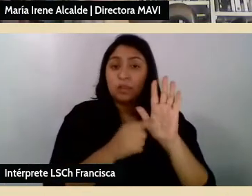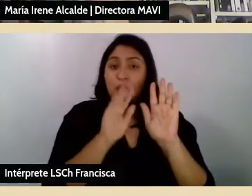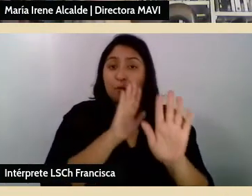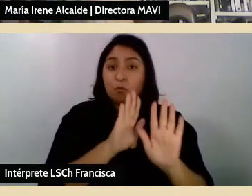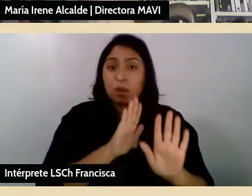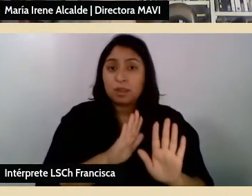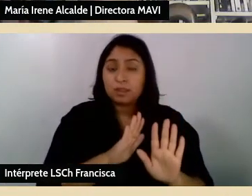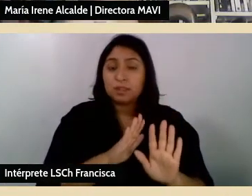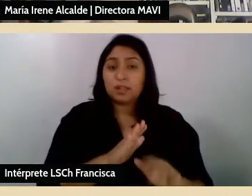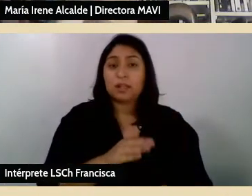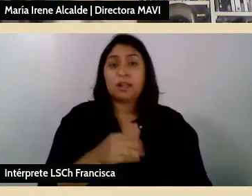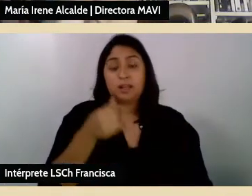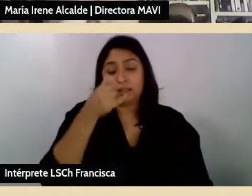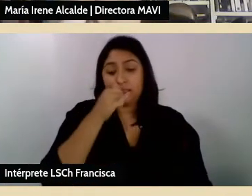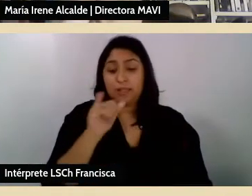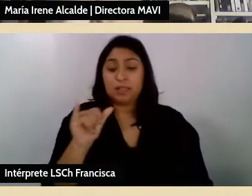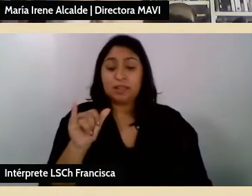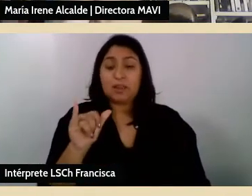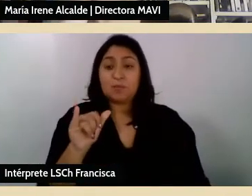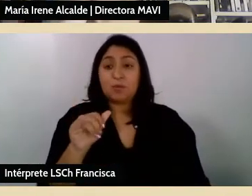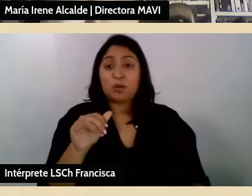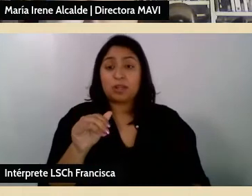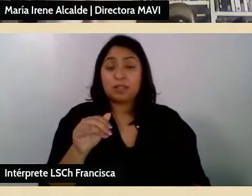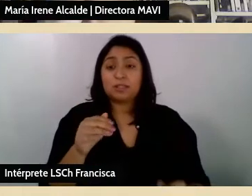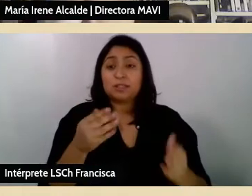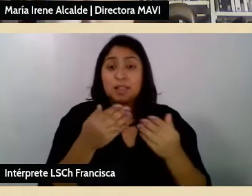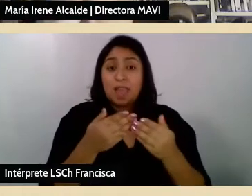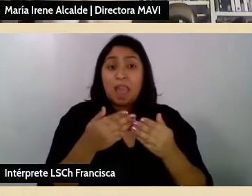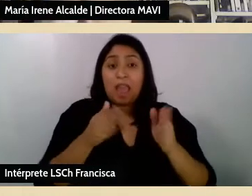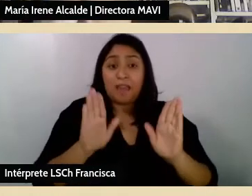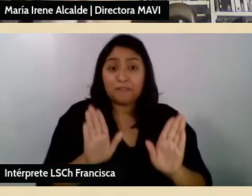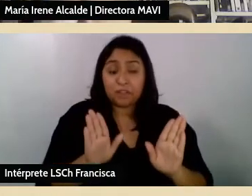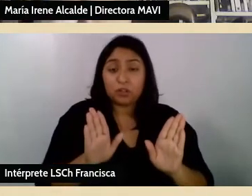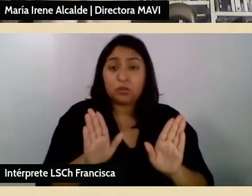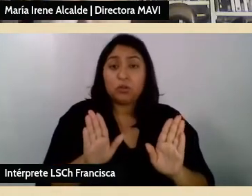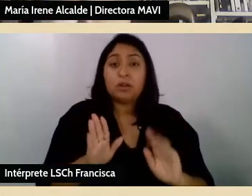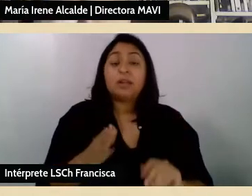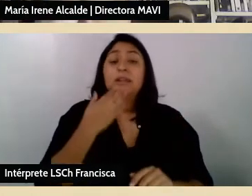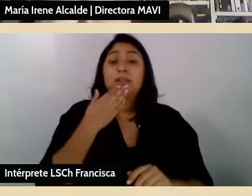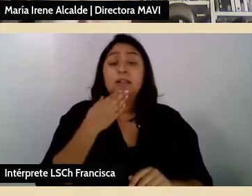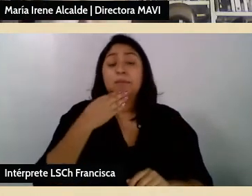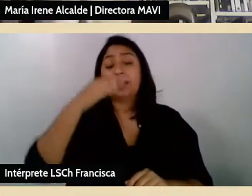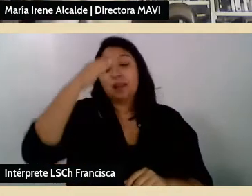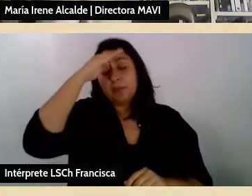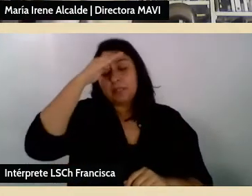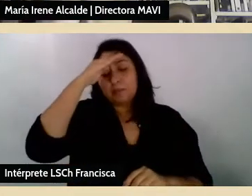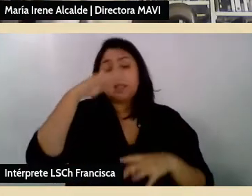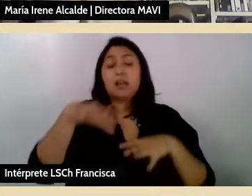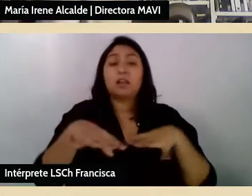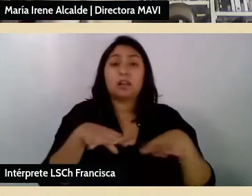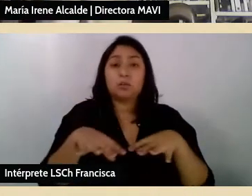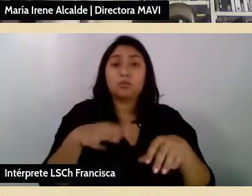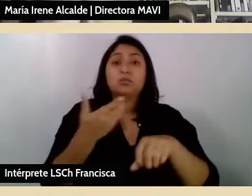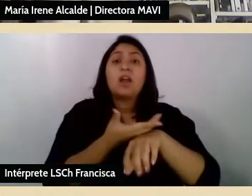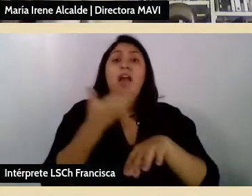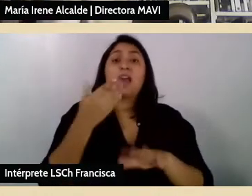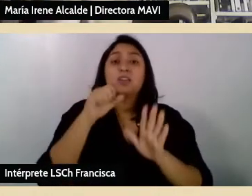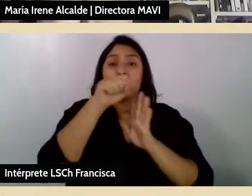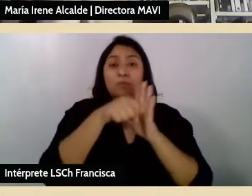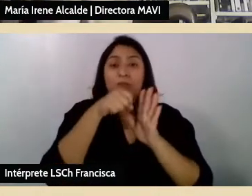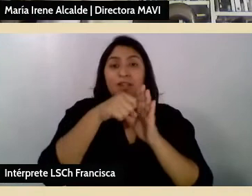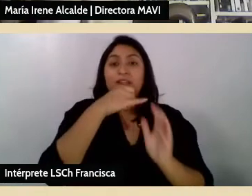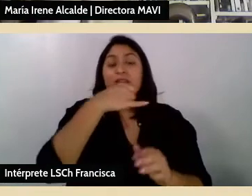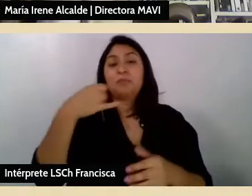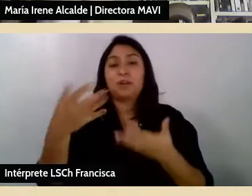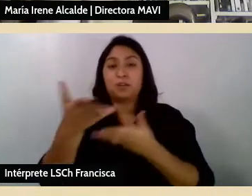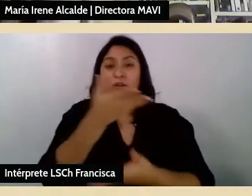tiempo de apertura y experimentar también los recursos. De hecho, hay un video que después se los puedo compartir